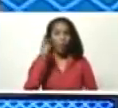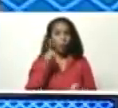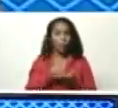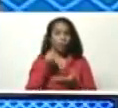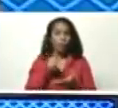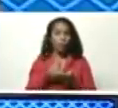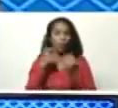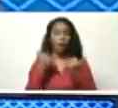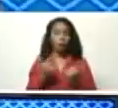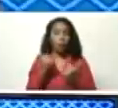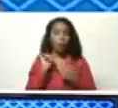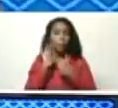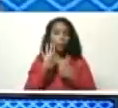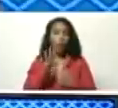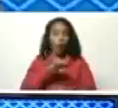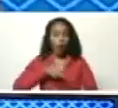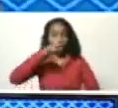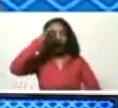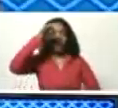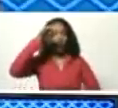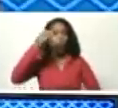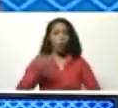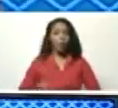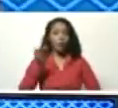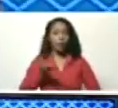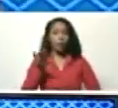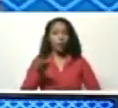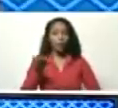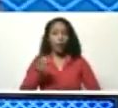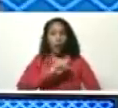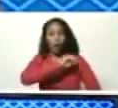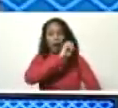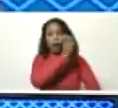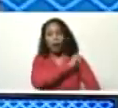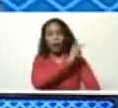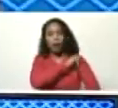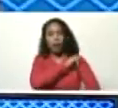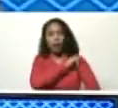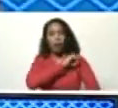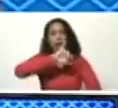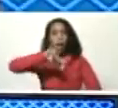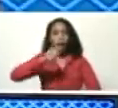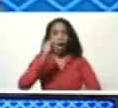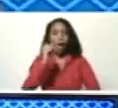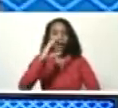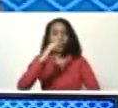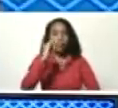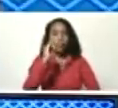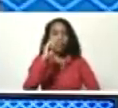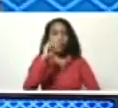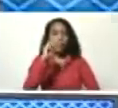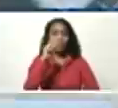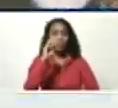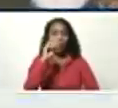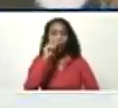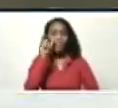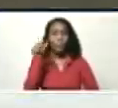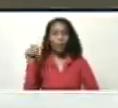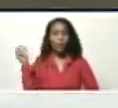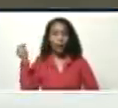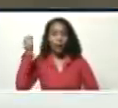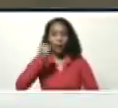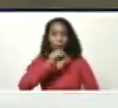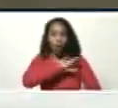presencia el espíritu inmortal del general en jefe Jacinto Pérez Arcay, trayendo